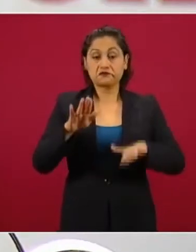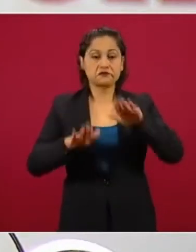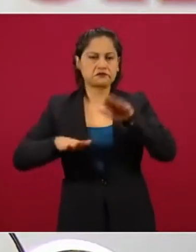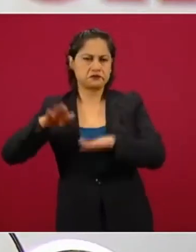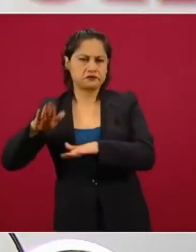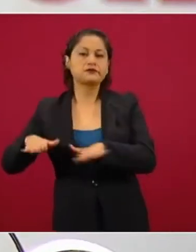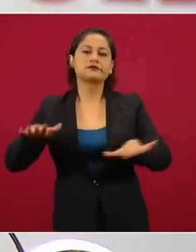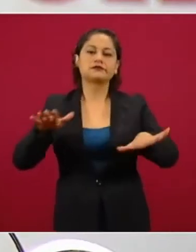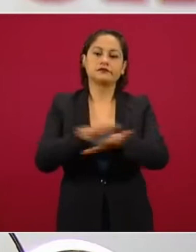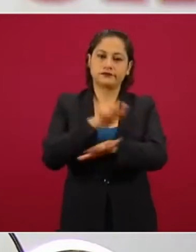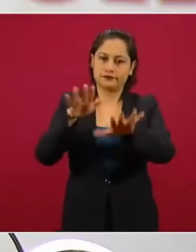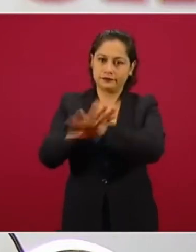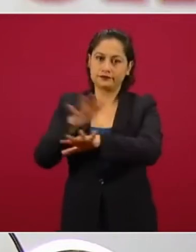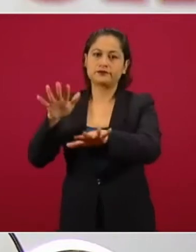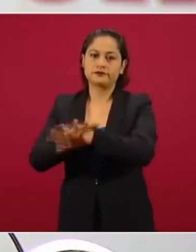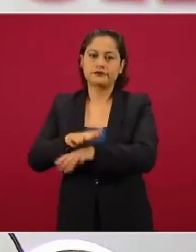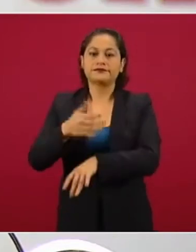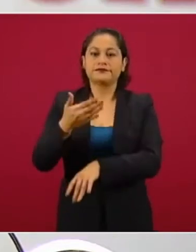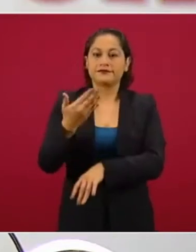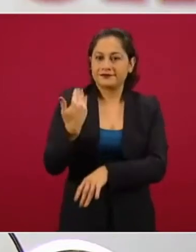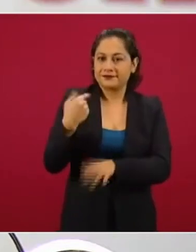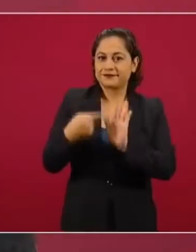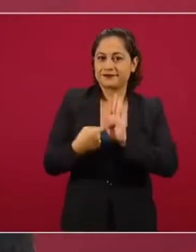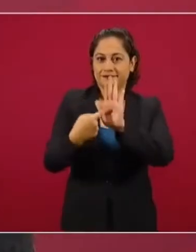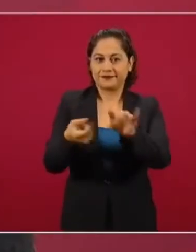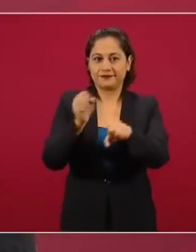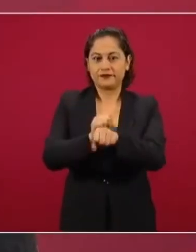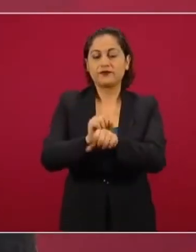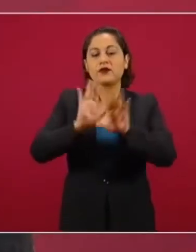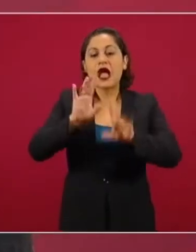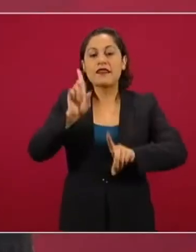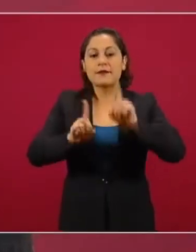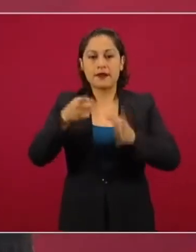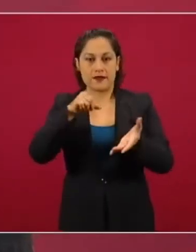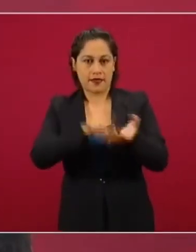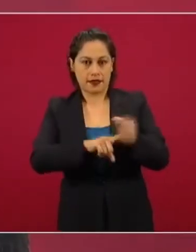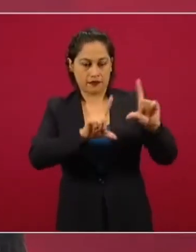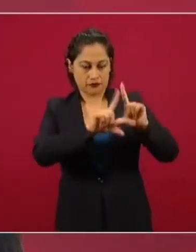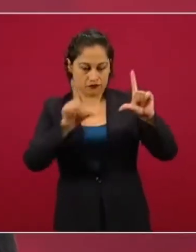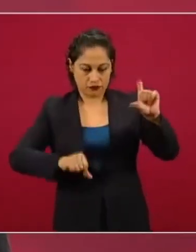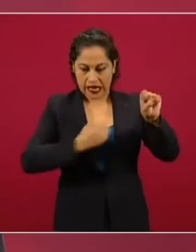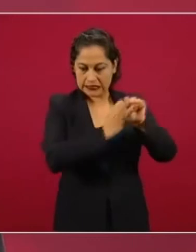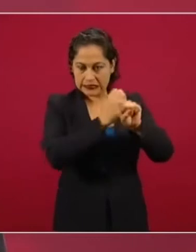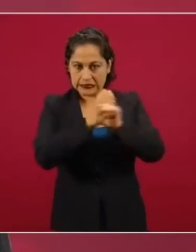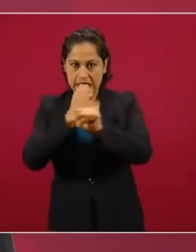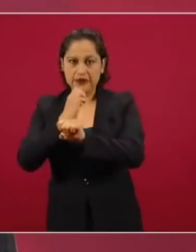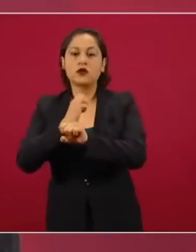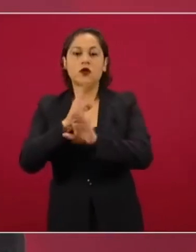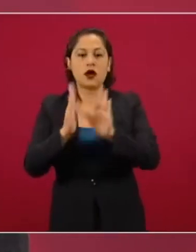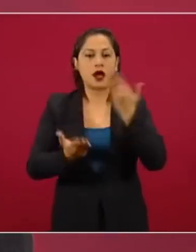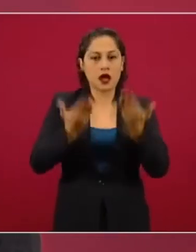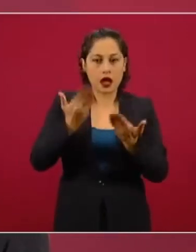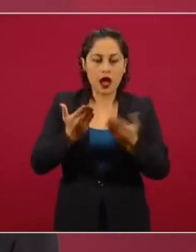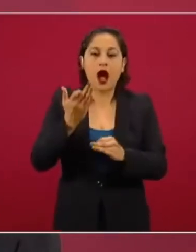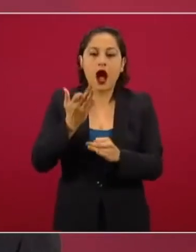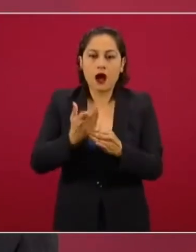en algunas semanas a detalle. Si lo vemos estado por estado, tenemos todavía la mayoría de los estados, 20